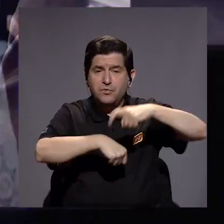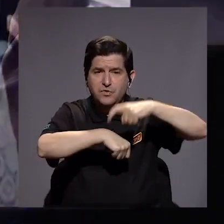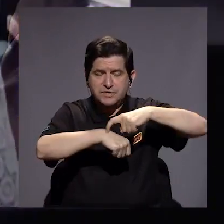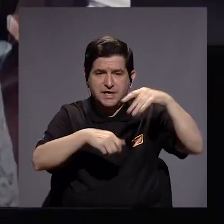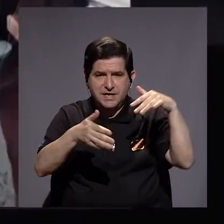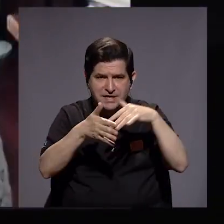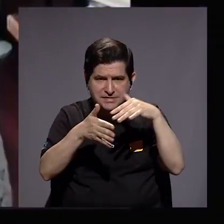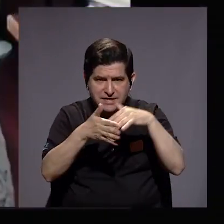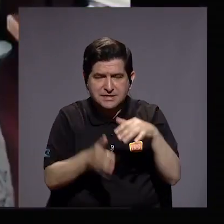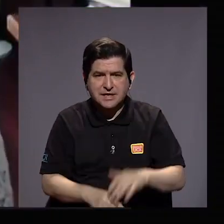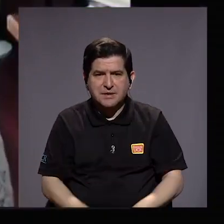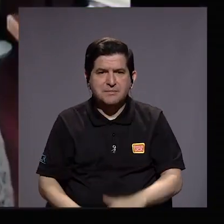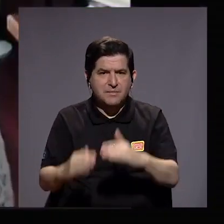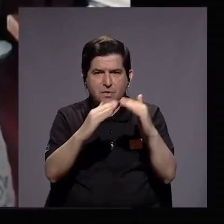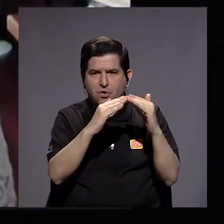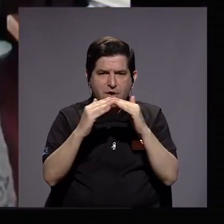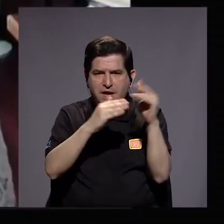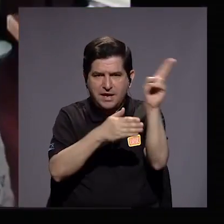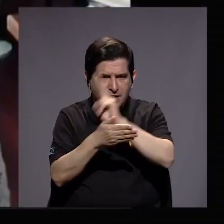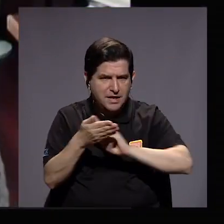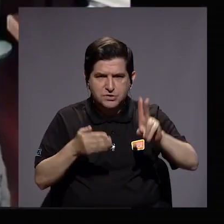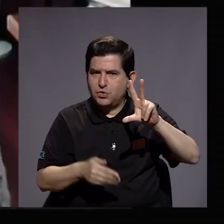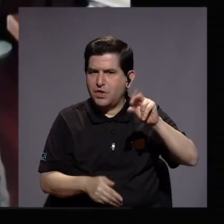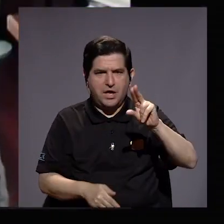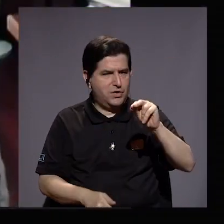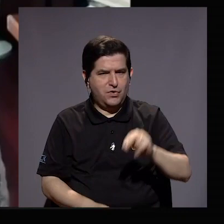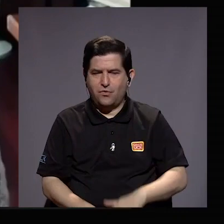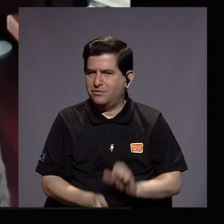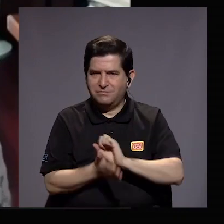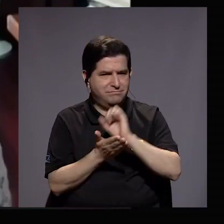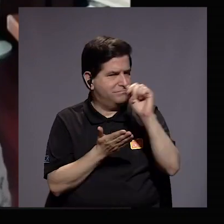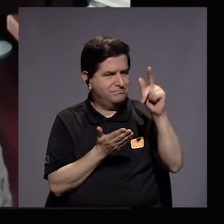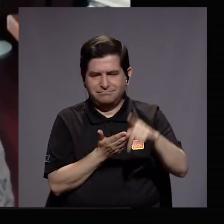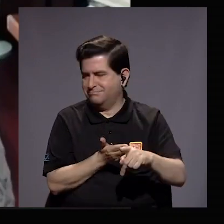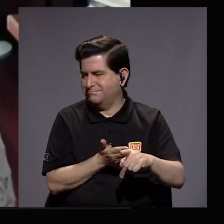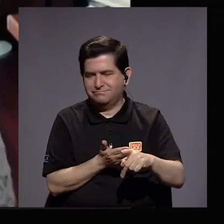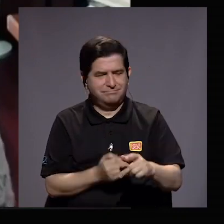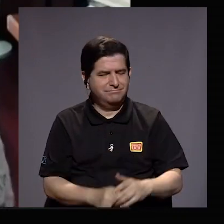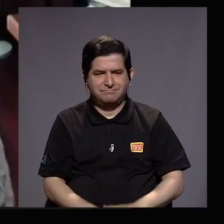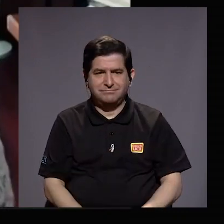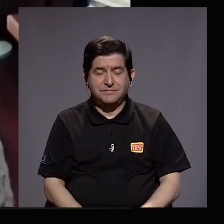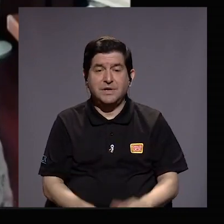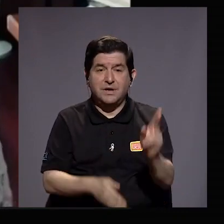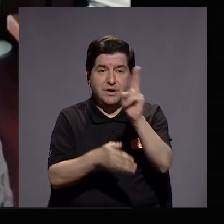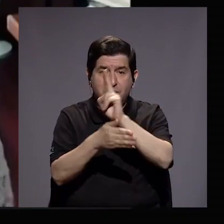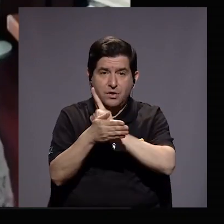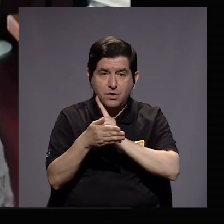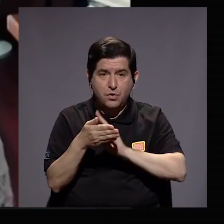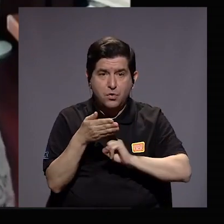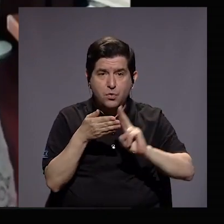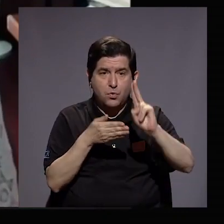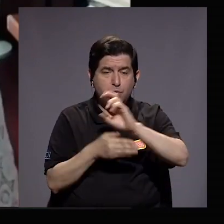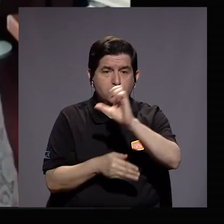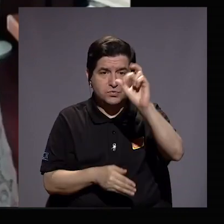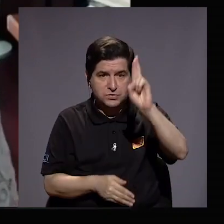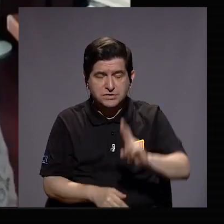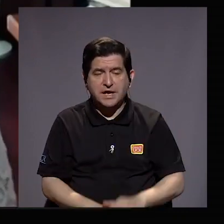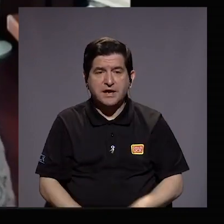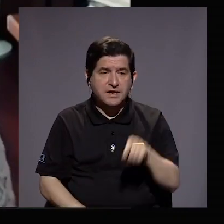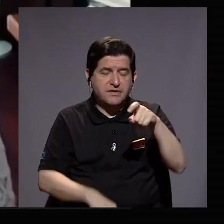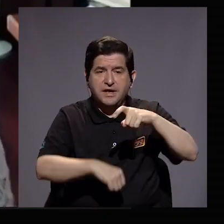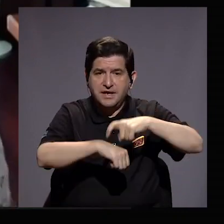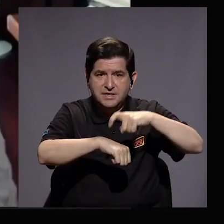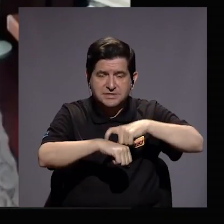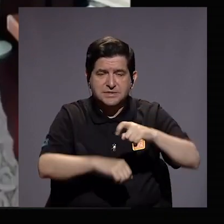esa época, en la ciudad universitaria, en San Pedro. La Universidad de Costa Rica